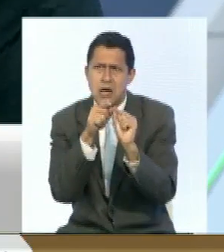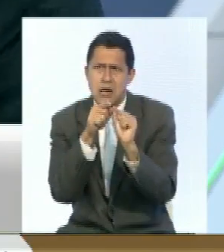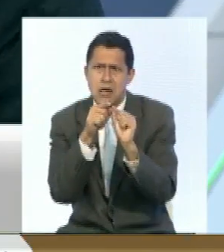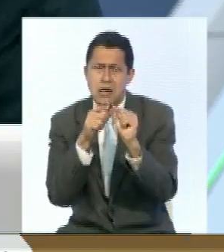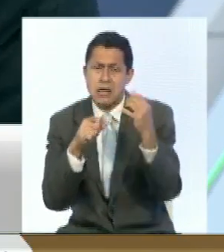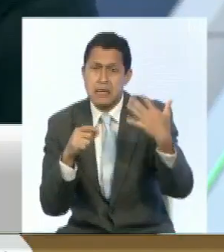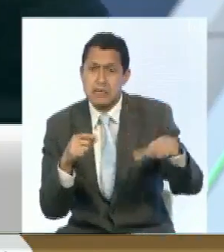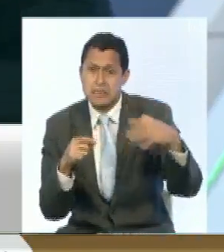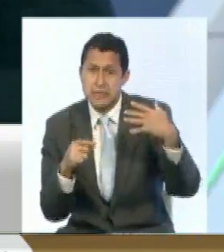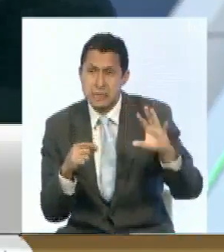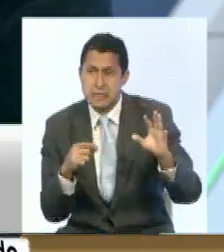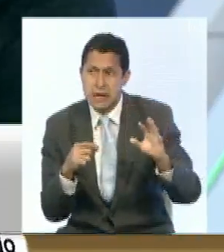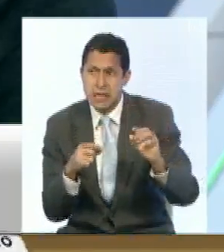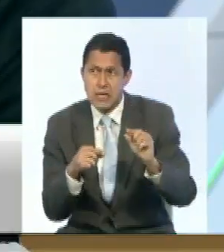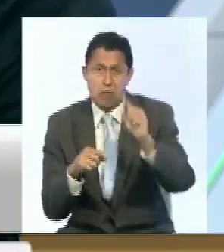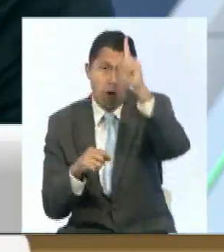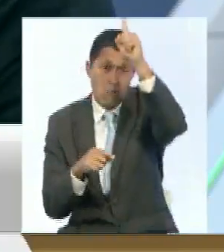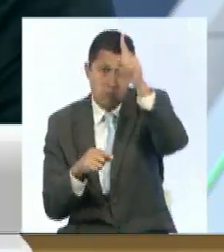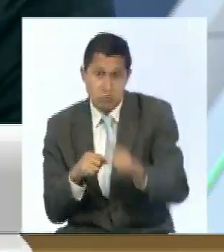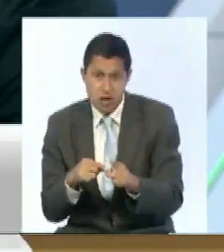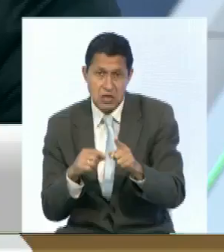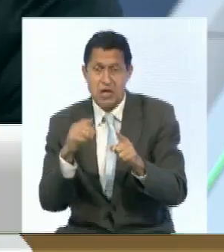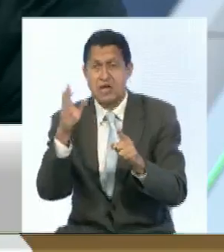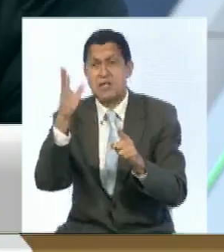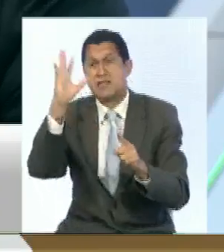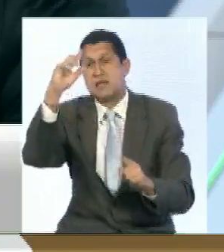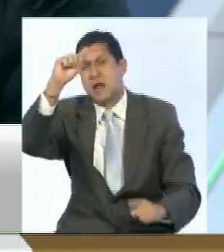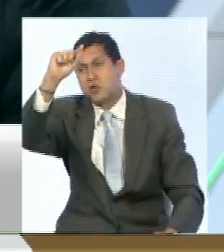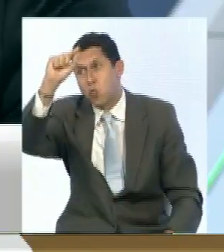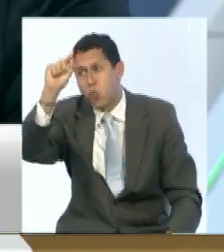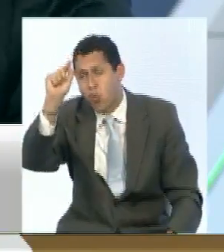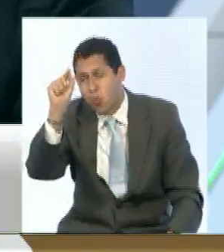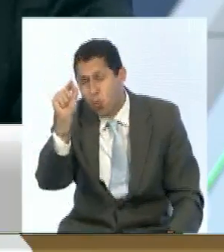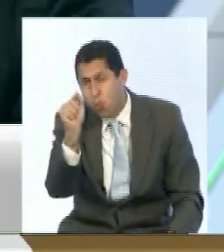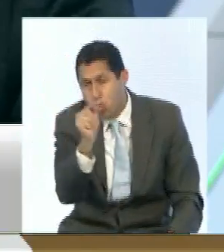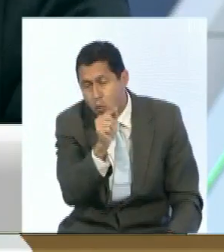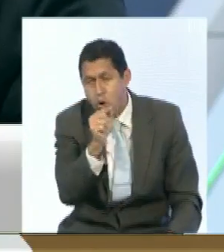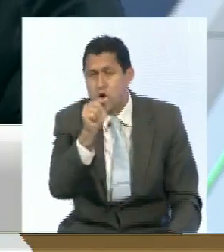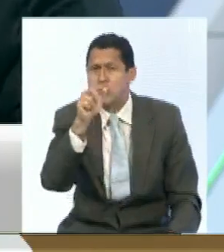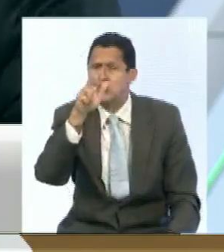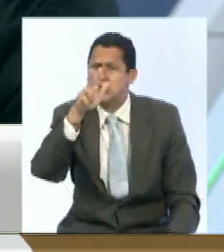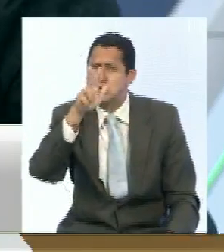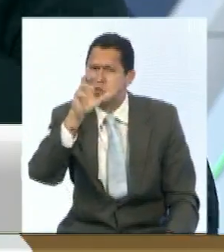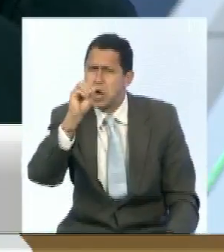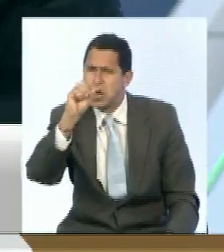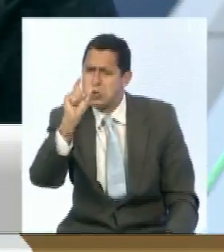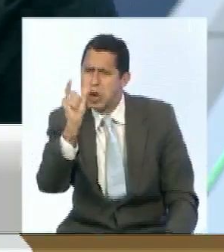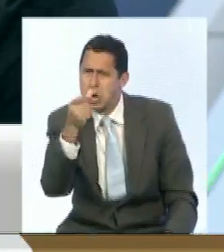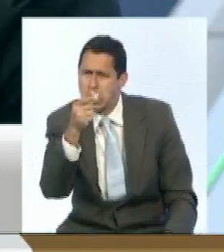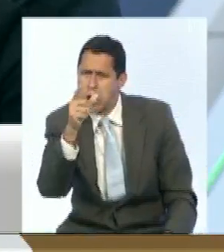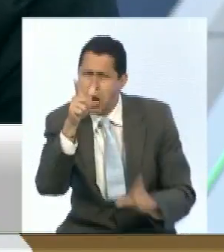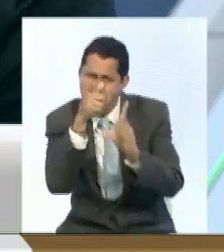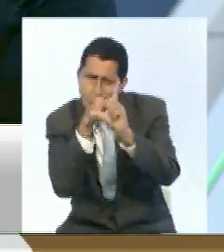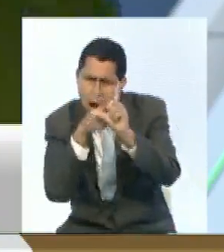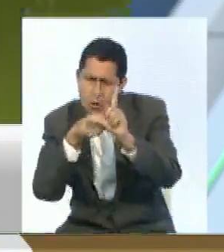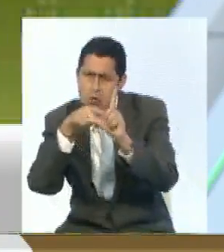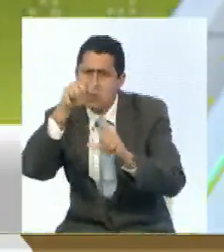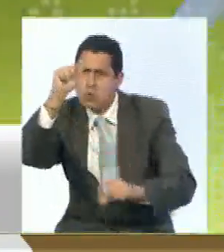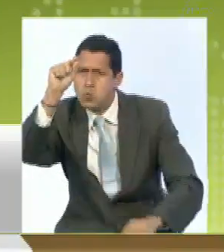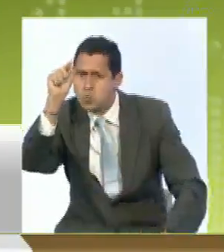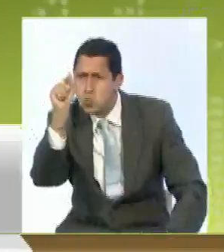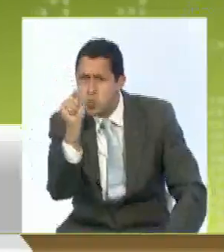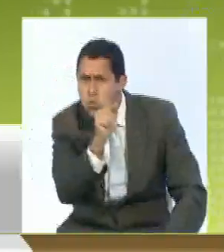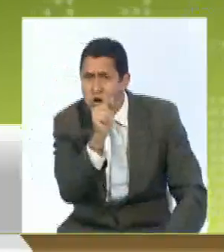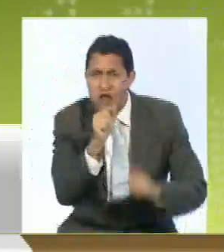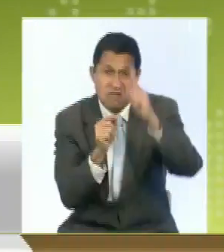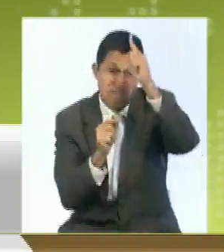y es más recta al cambio del lado derecho tiene un ángulo un angulación más o menos de 30 a 40 grados obviamente que la presión no es tanto como